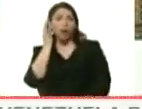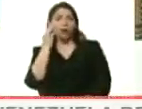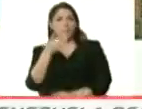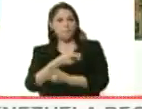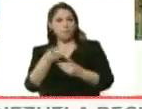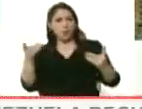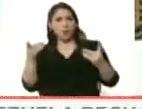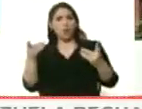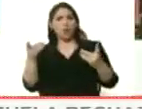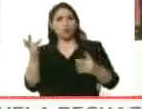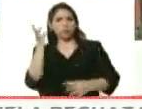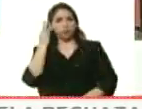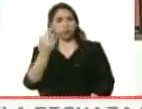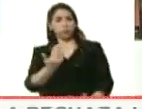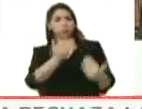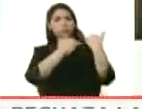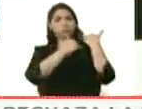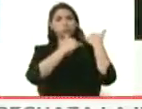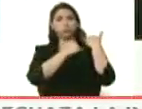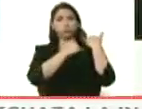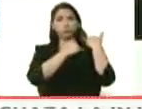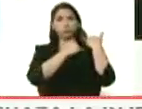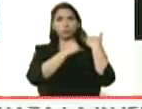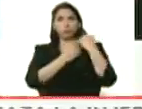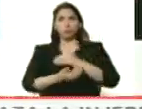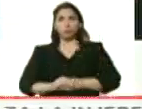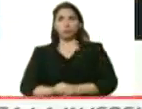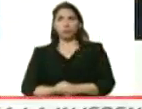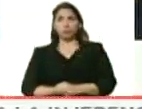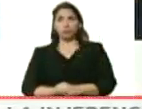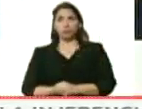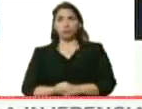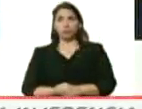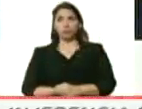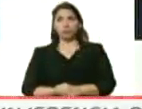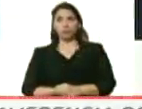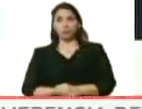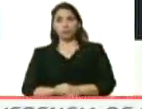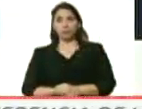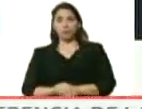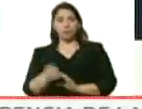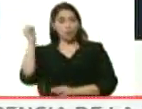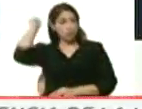dignas representantes de las Luisas Cáceres de Arizmendi,